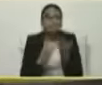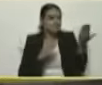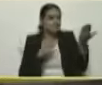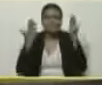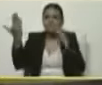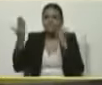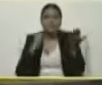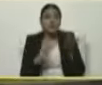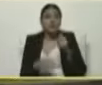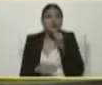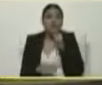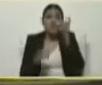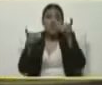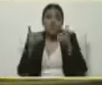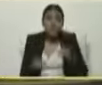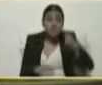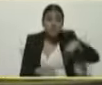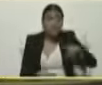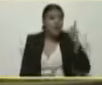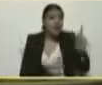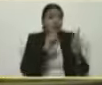Es una decisión.